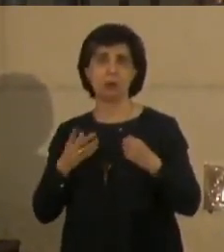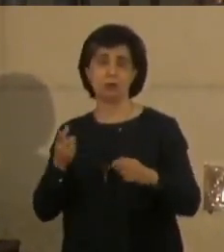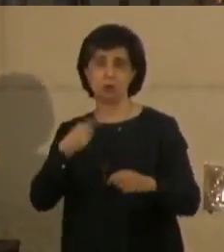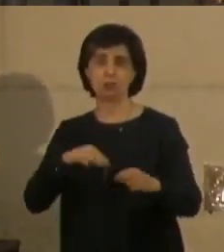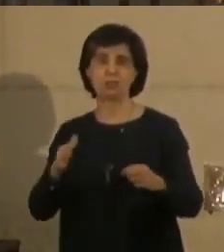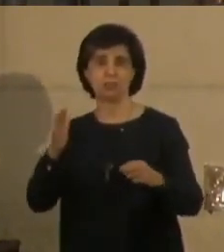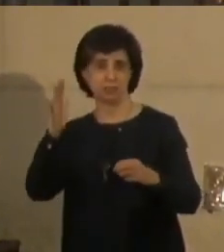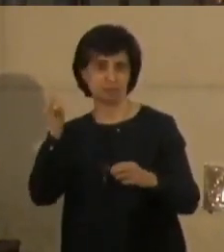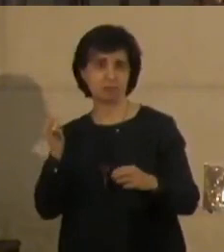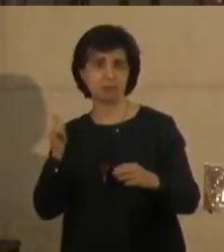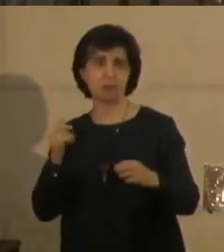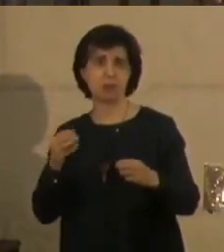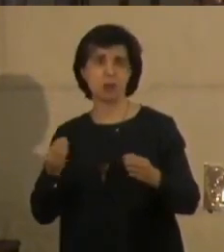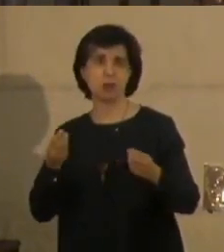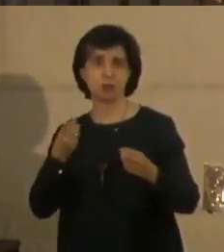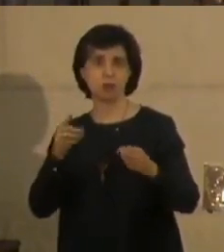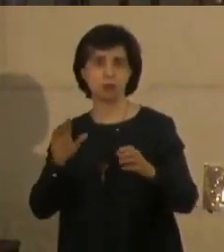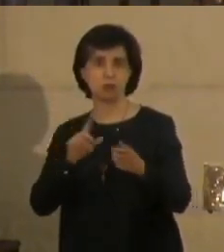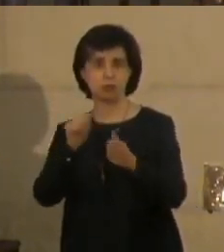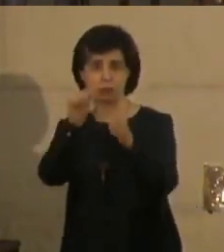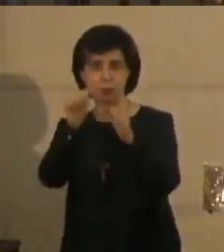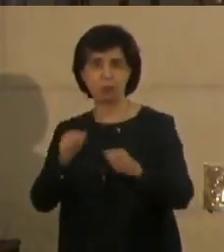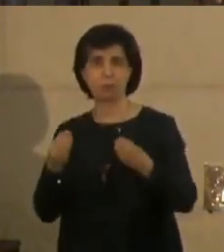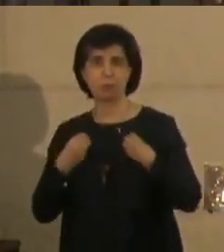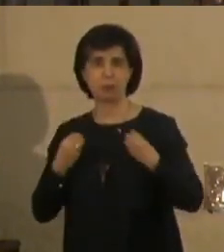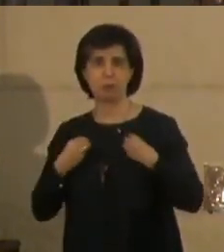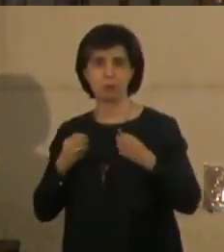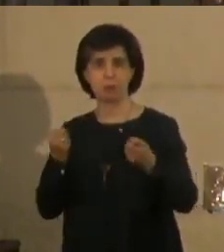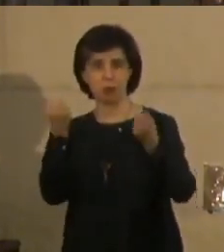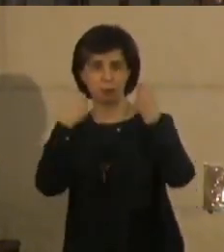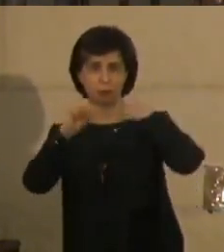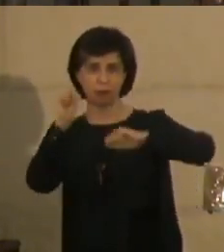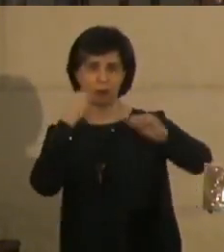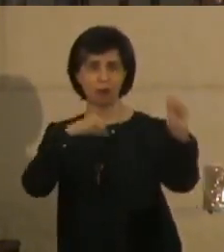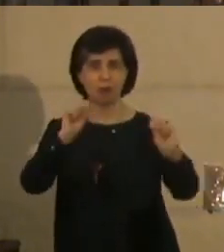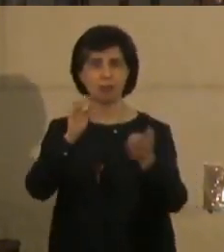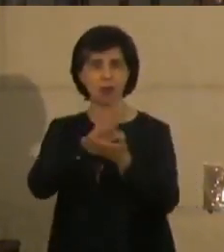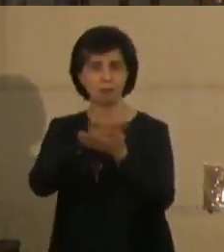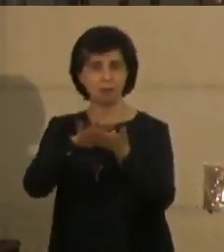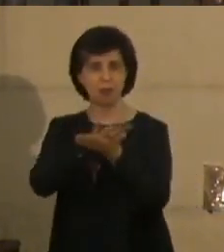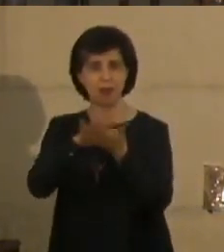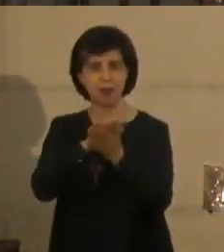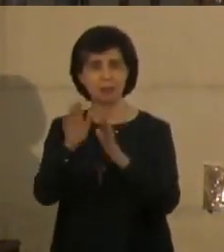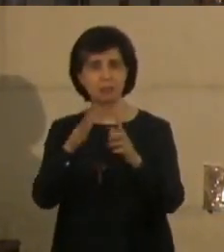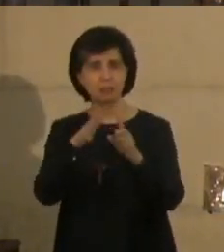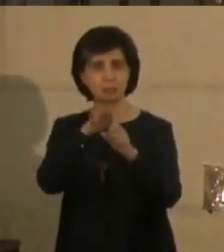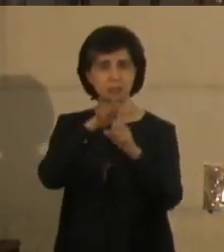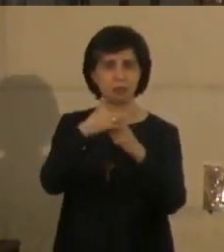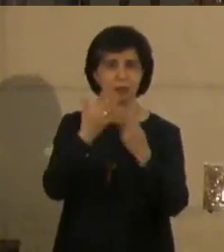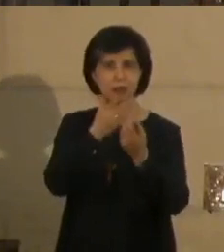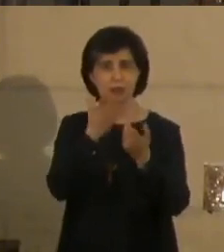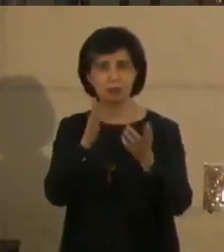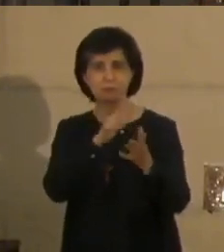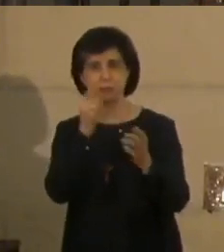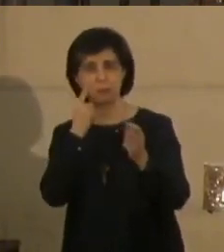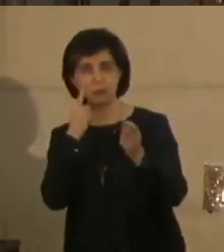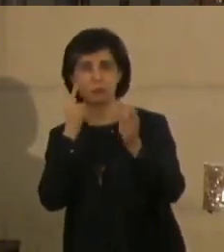existencia, con nuestra manera de vivir, de comportarnos, de orar, de situarnos ante los